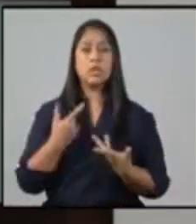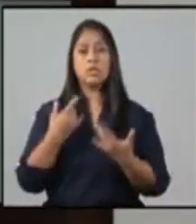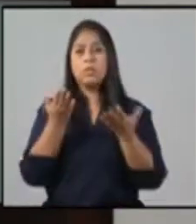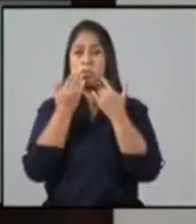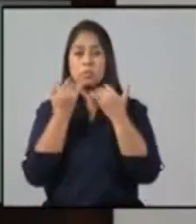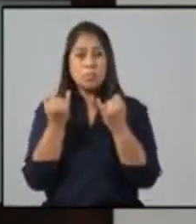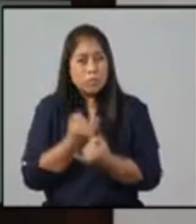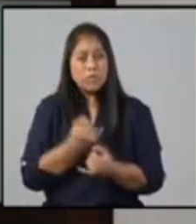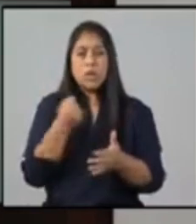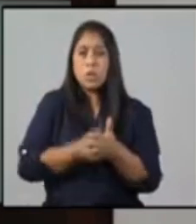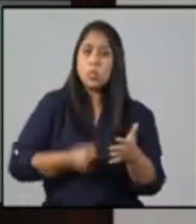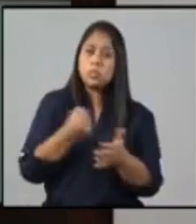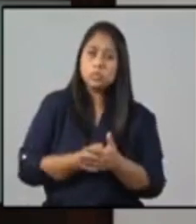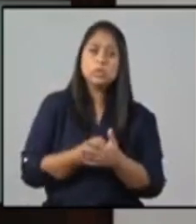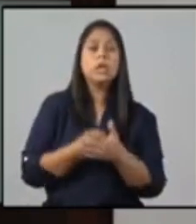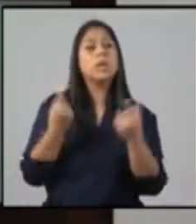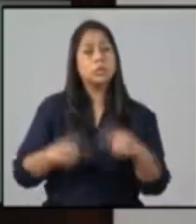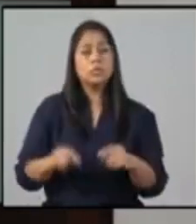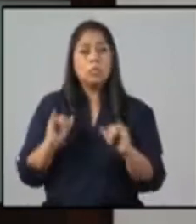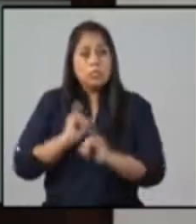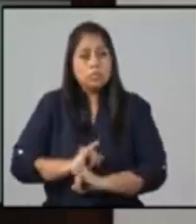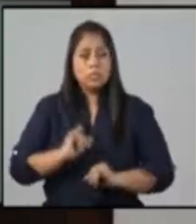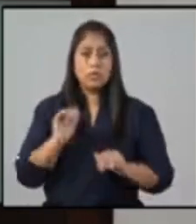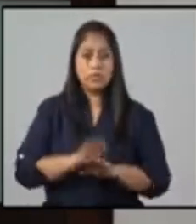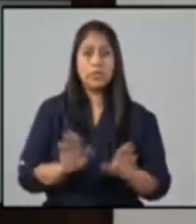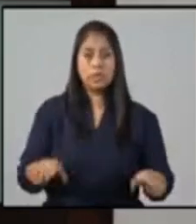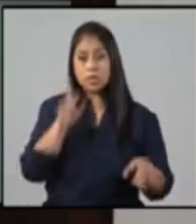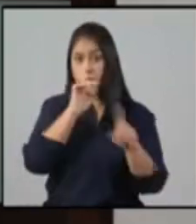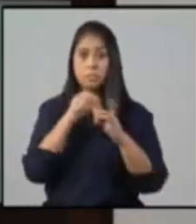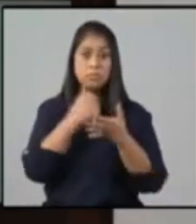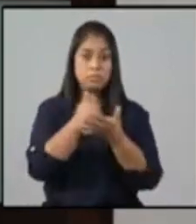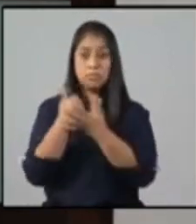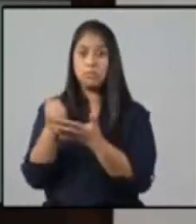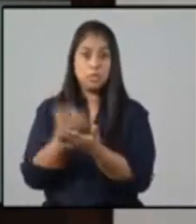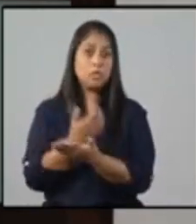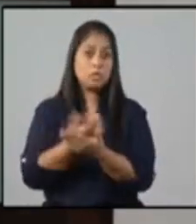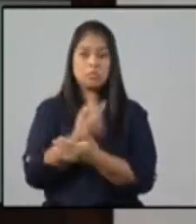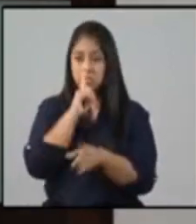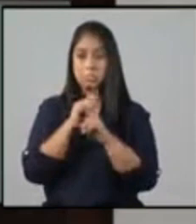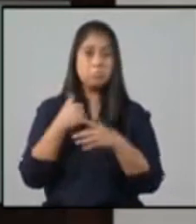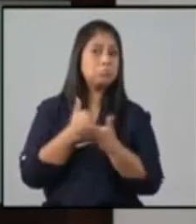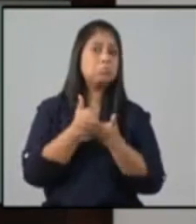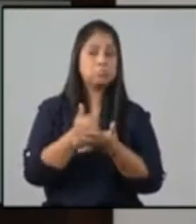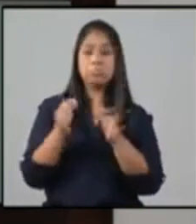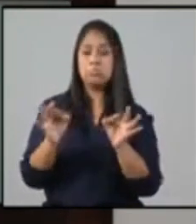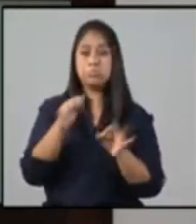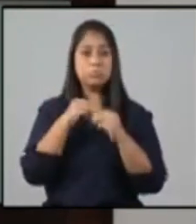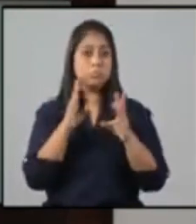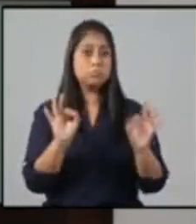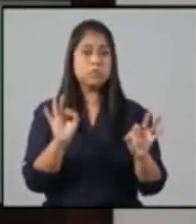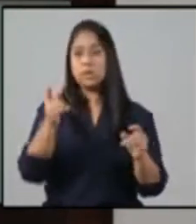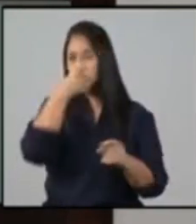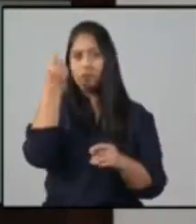desnutrición, la lucha contra la desnutrición infantil y sobre todo la cooperación económica, que nos ha funcionado muy bien, ha sido mucho